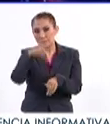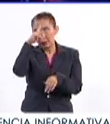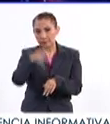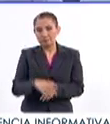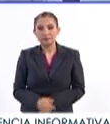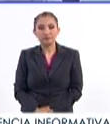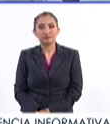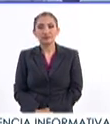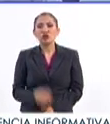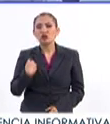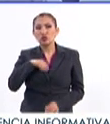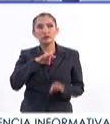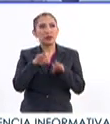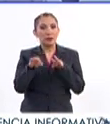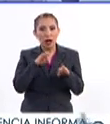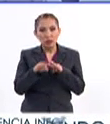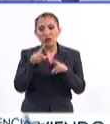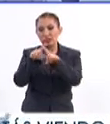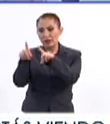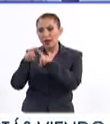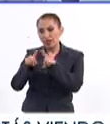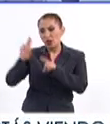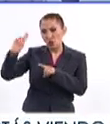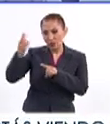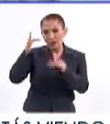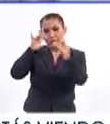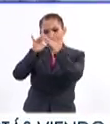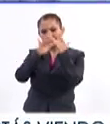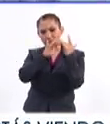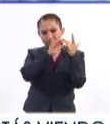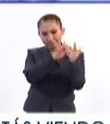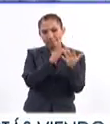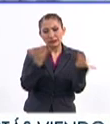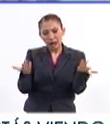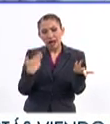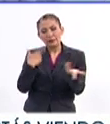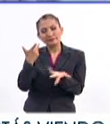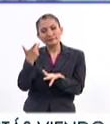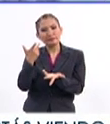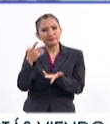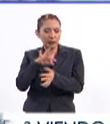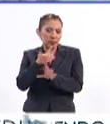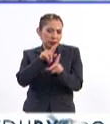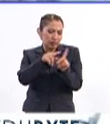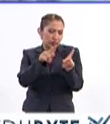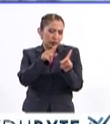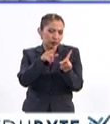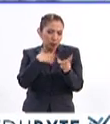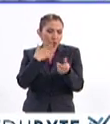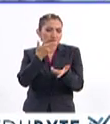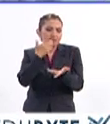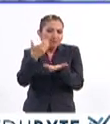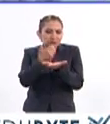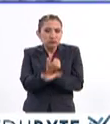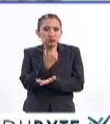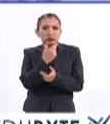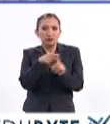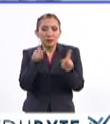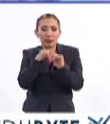México. Estamos trabajando con diferentes universidades y bueno, hemos conseguido así diferentes,